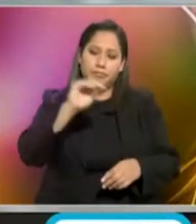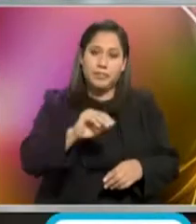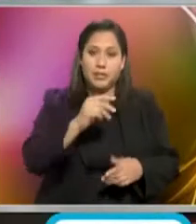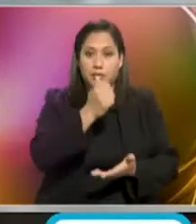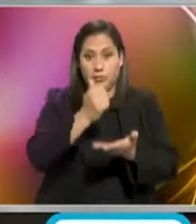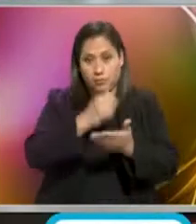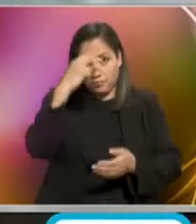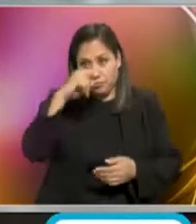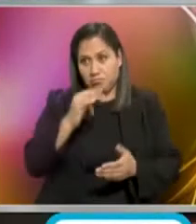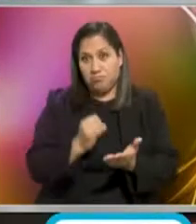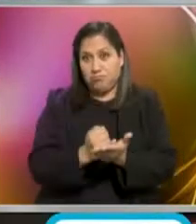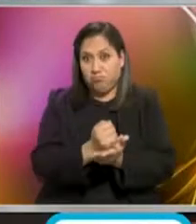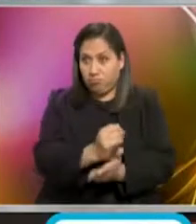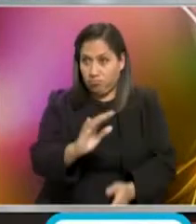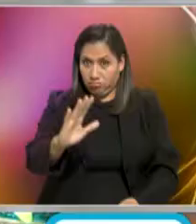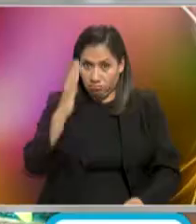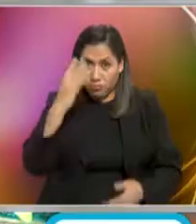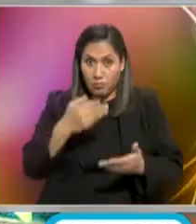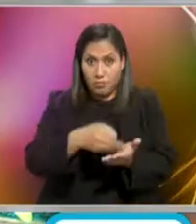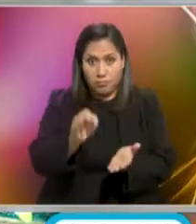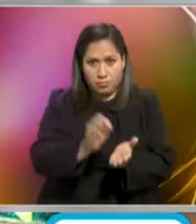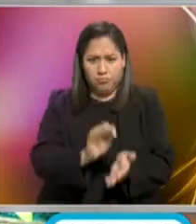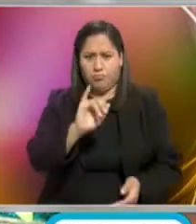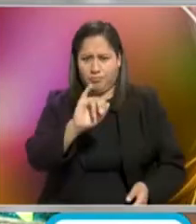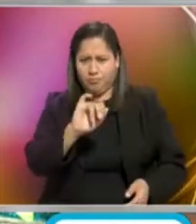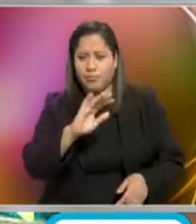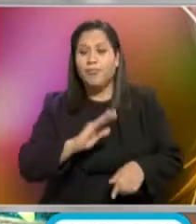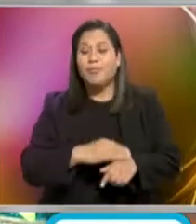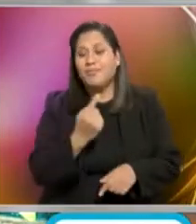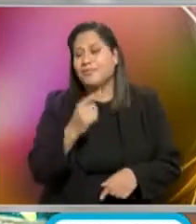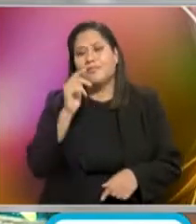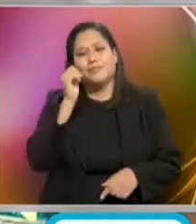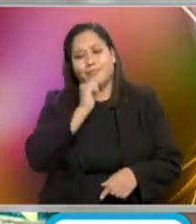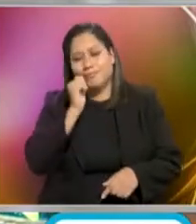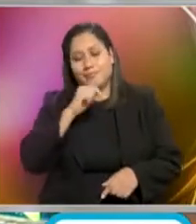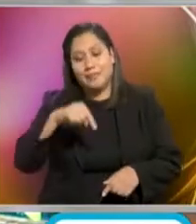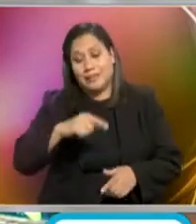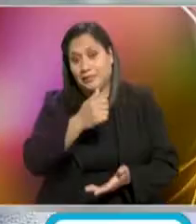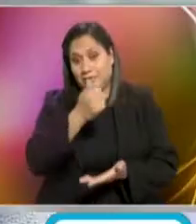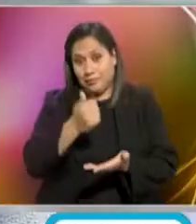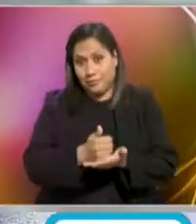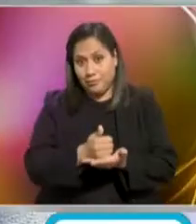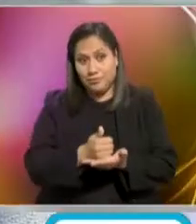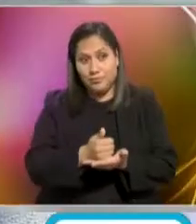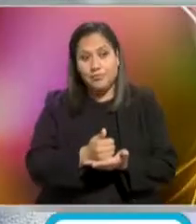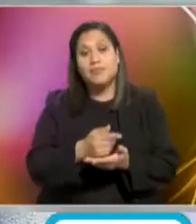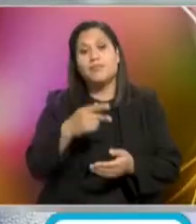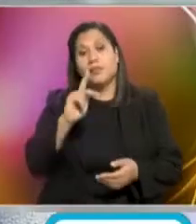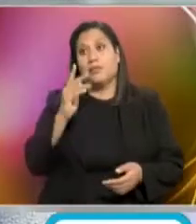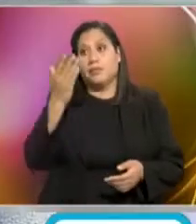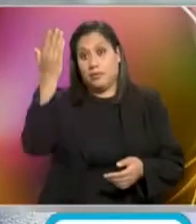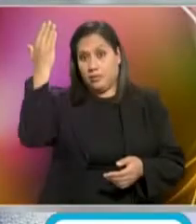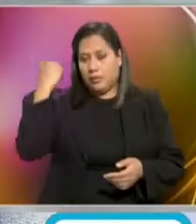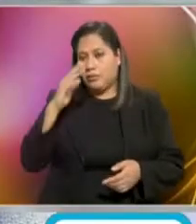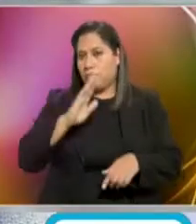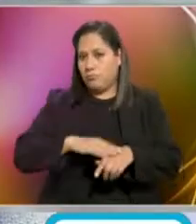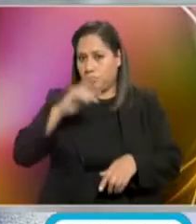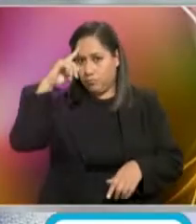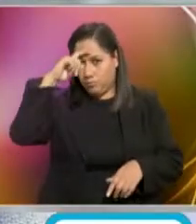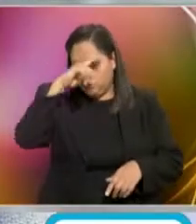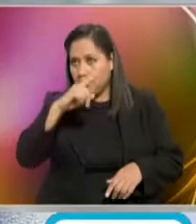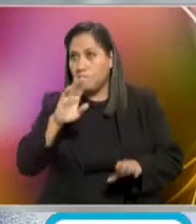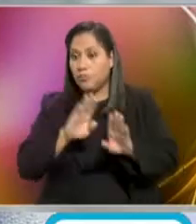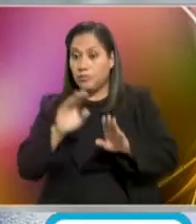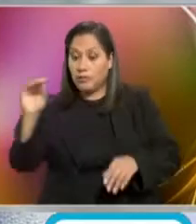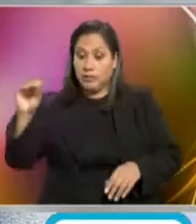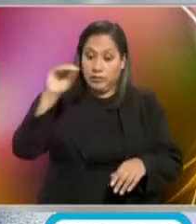México. Qué arriesgados, ¿no? Se estilaba mucho, porque aquí Sí. era, como siempre, ¿no? En la Oye, capital. se sigue estilando, pero en aquel entonces todavía más. Era Todavía como que más. ve